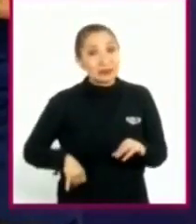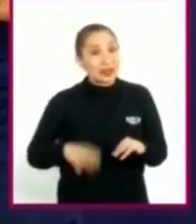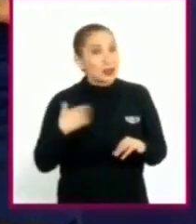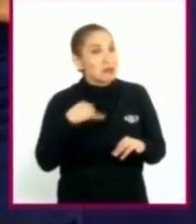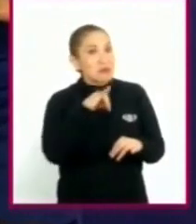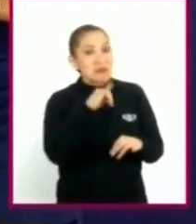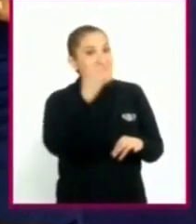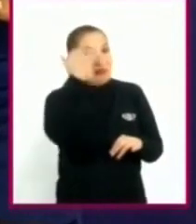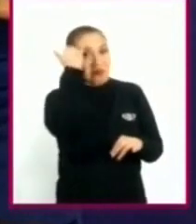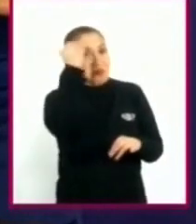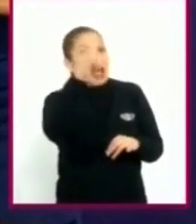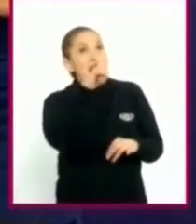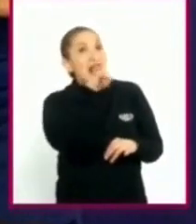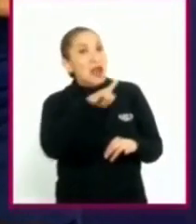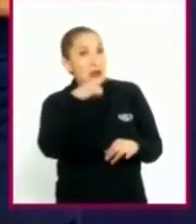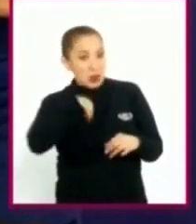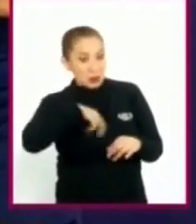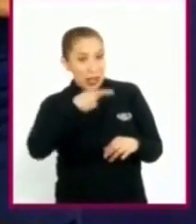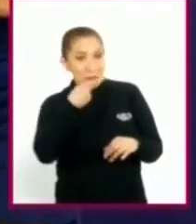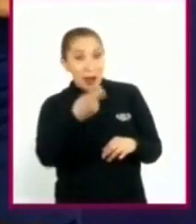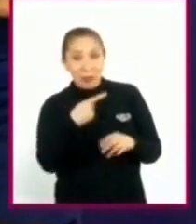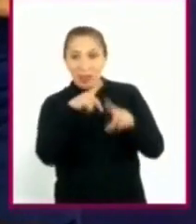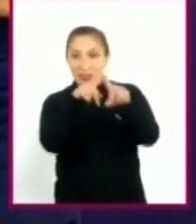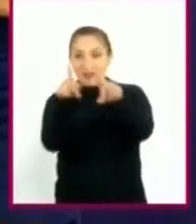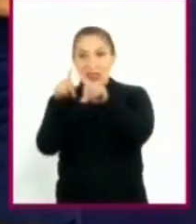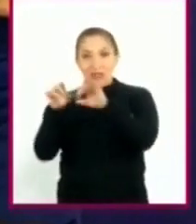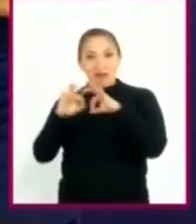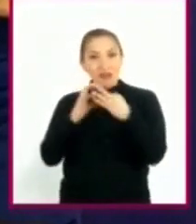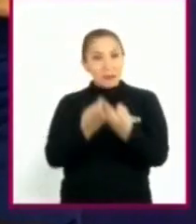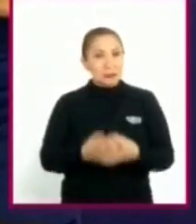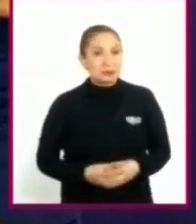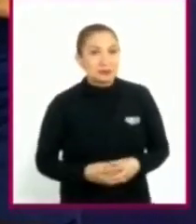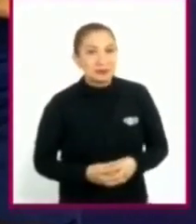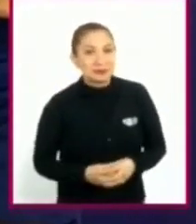me hubiera imaginado que la lengua que hablamos tuviera tantas variaciones.